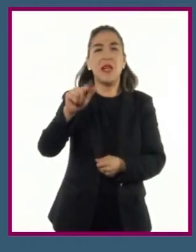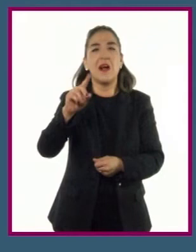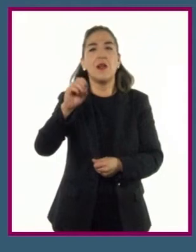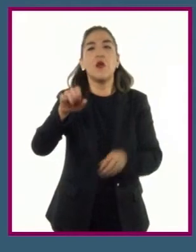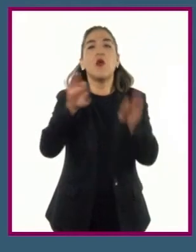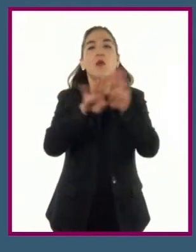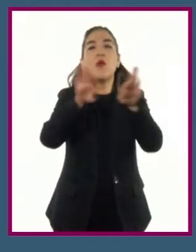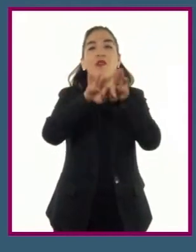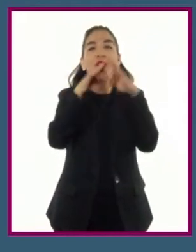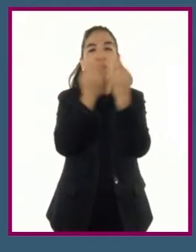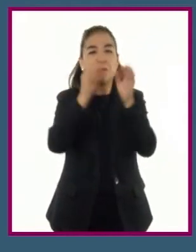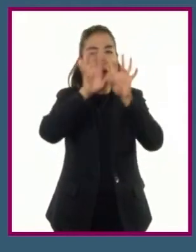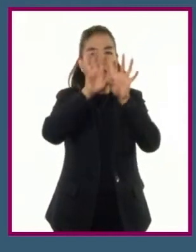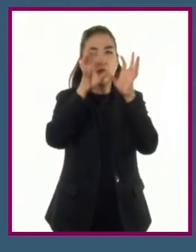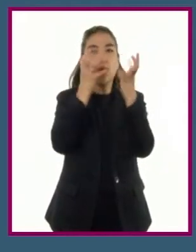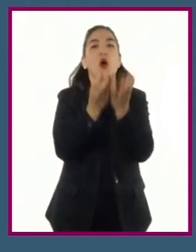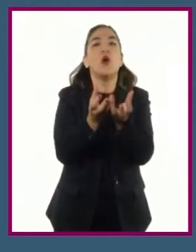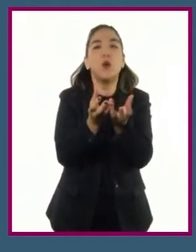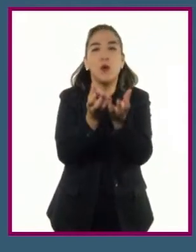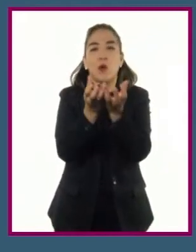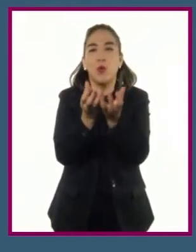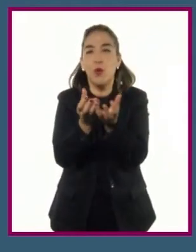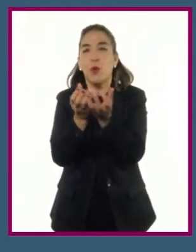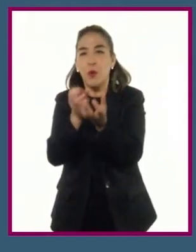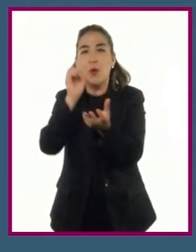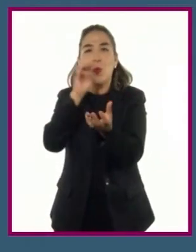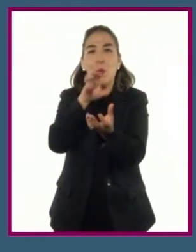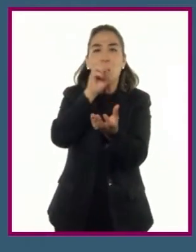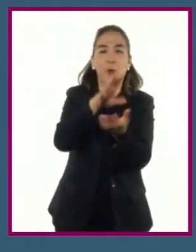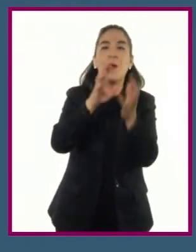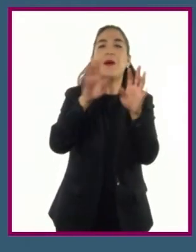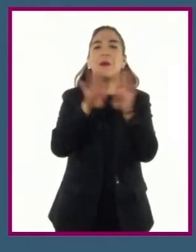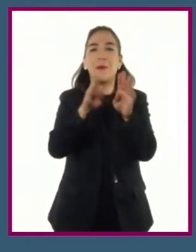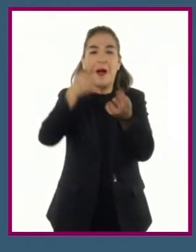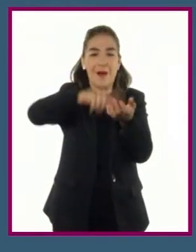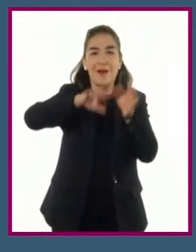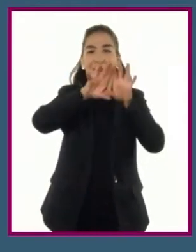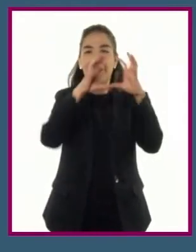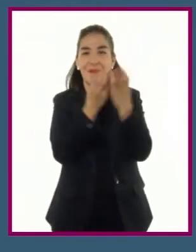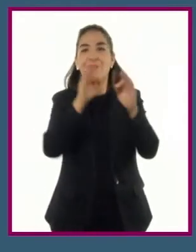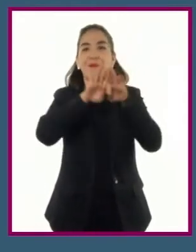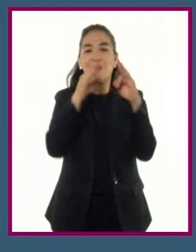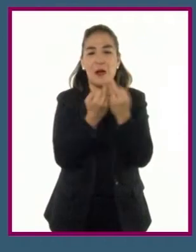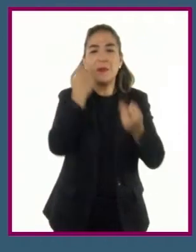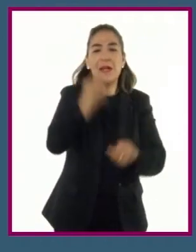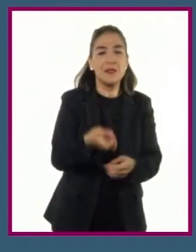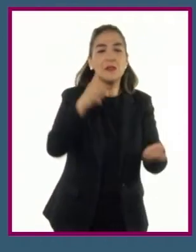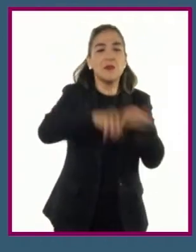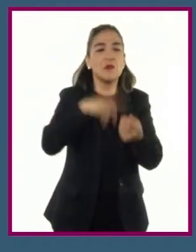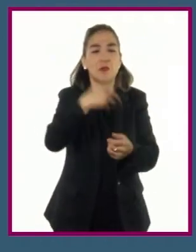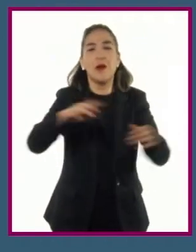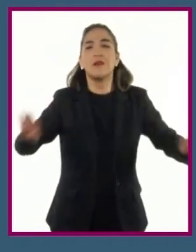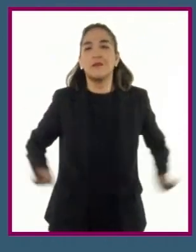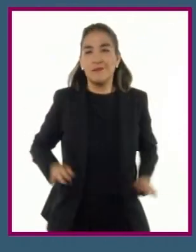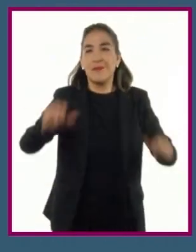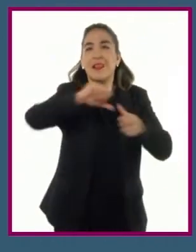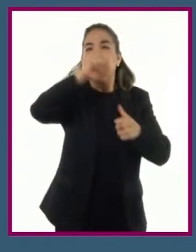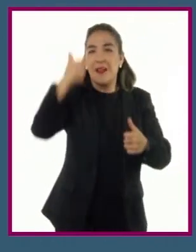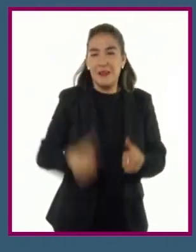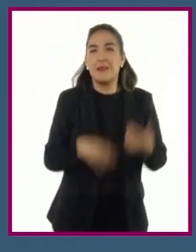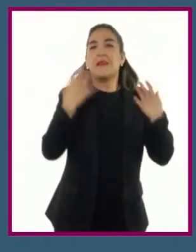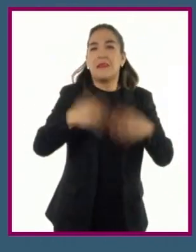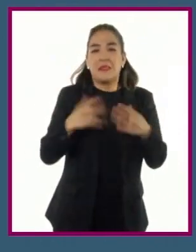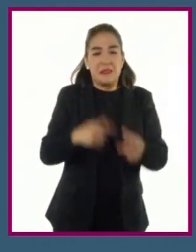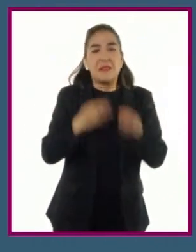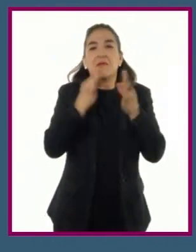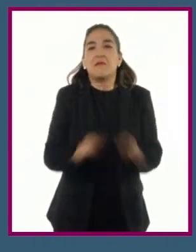al vidrio según se le sople, lo que se requiere de él. La escultura es una forma de expresión artística